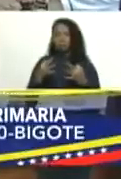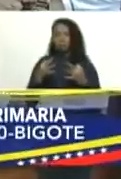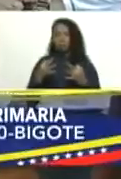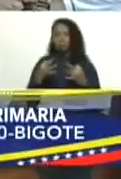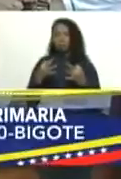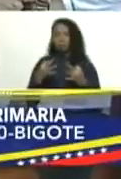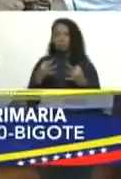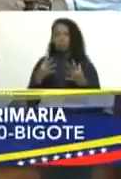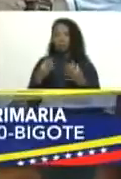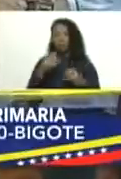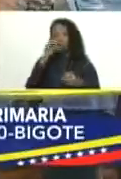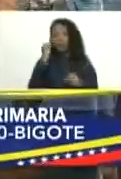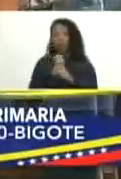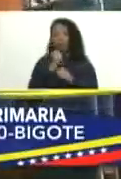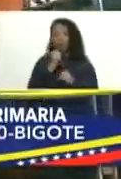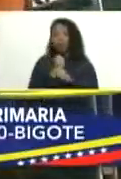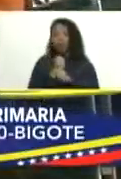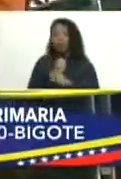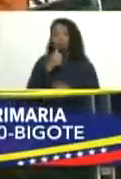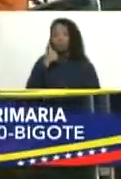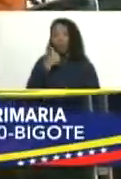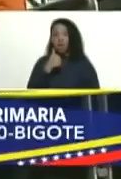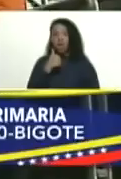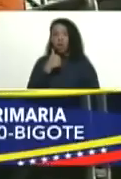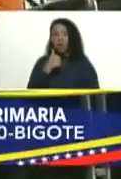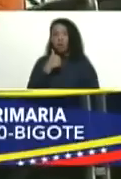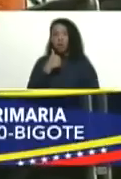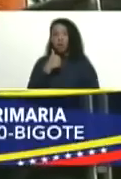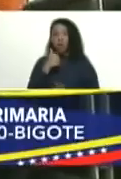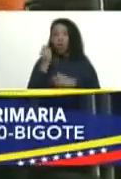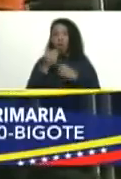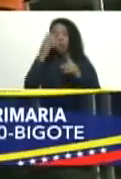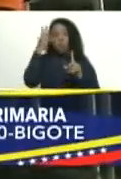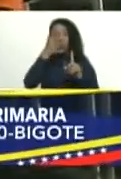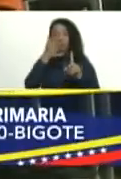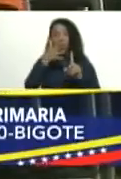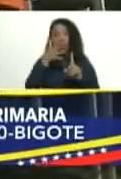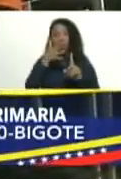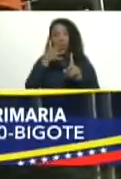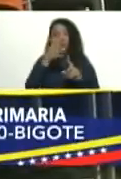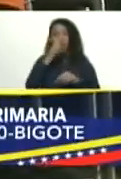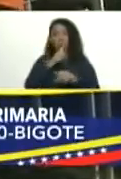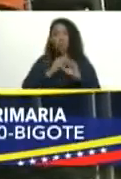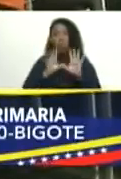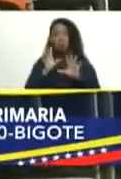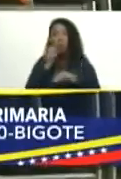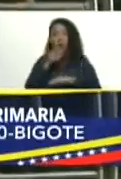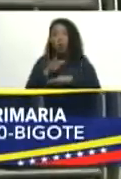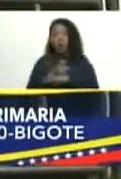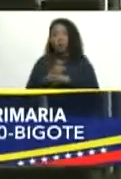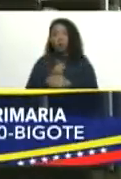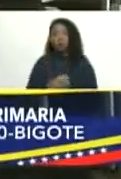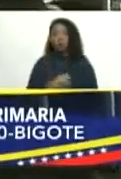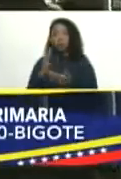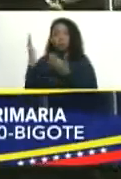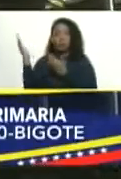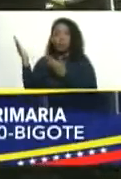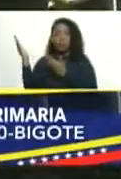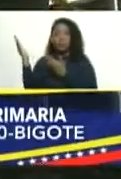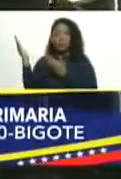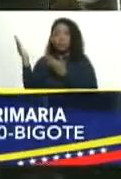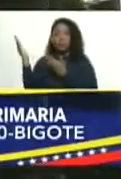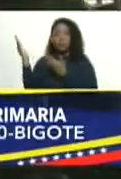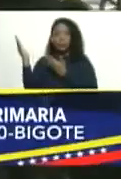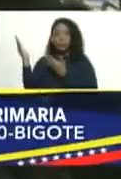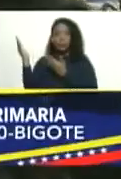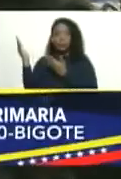tan operativamente práctica y tan orientadora como la del 1x10 del buen gobierno. Esto es producto de eso,